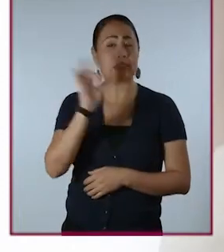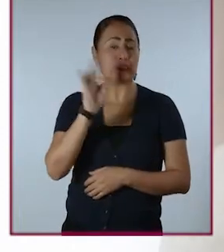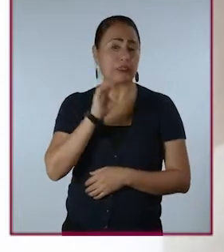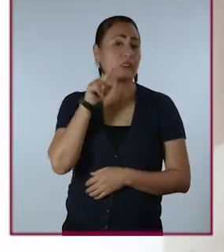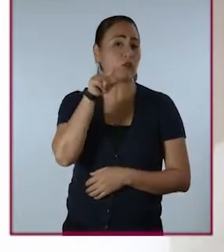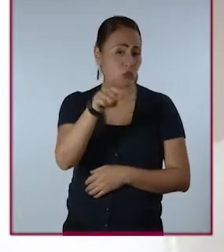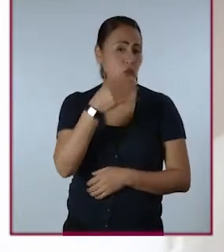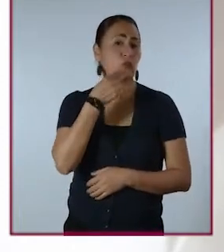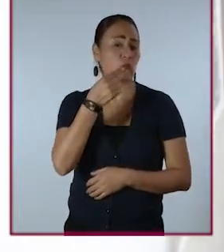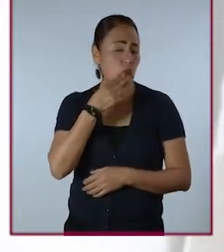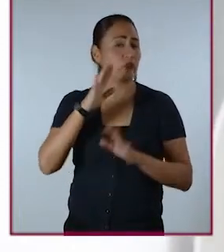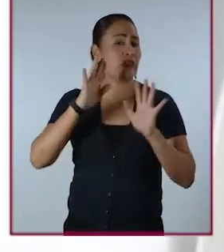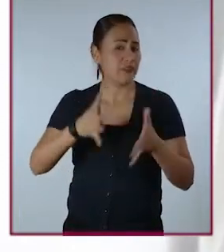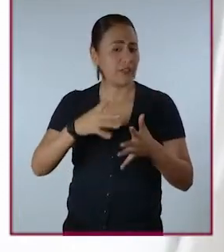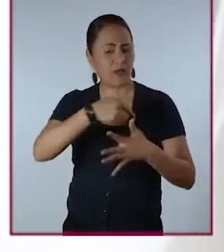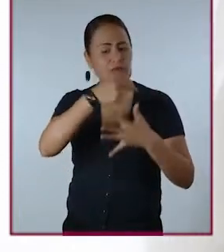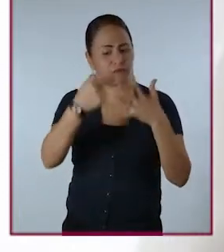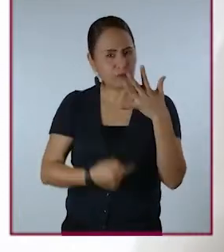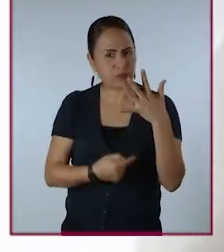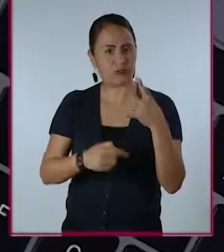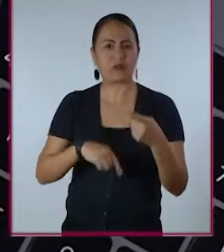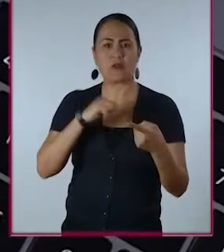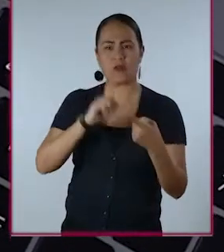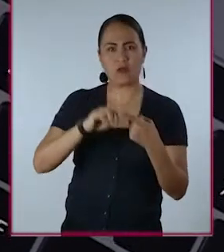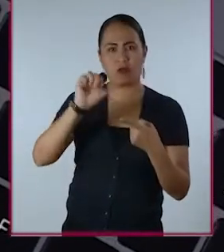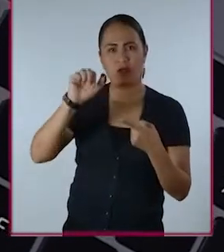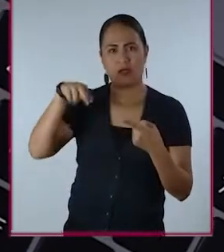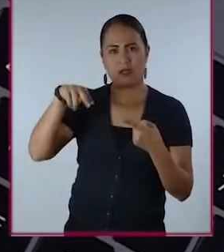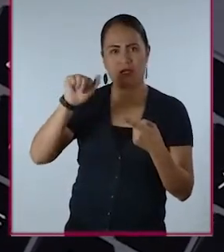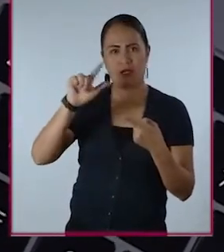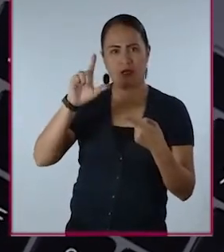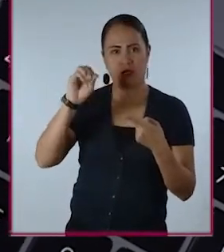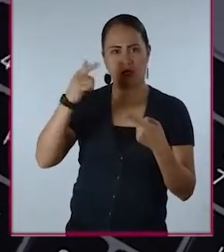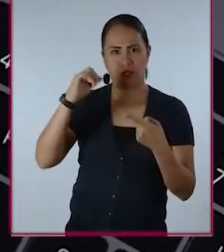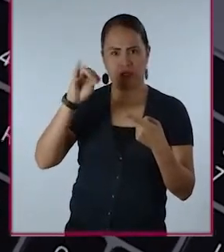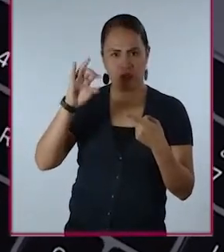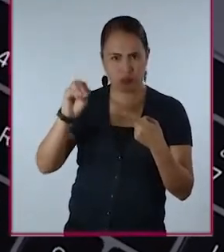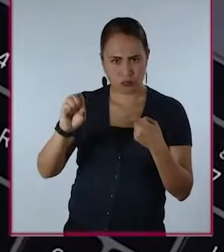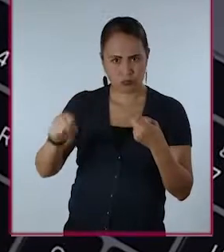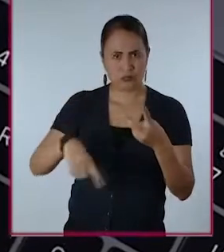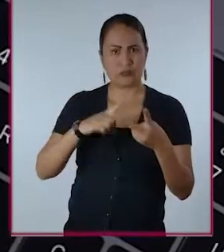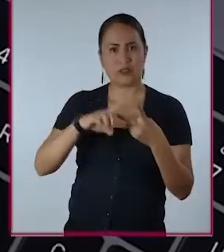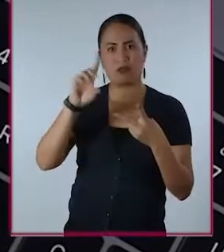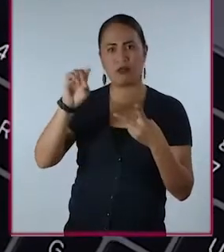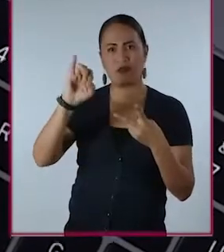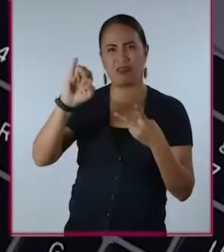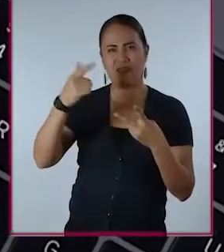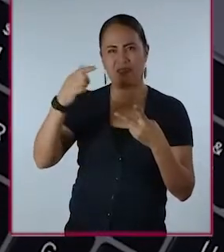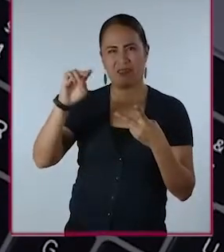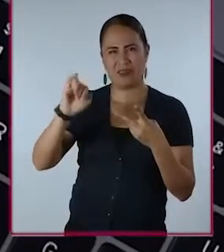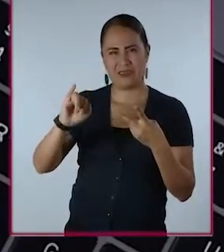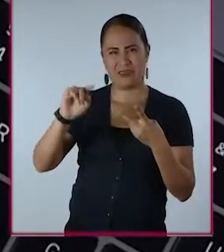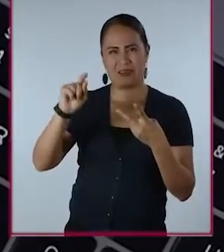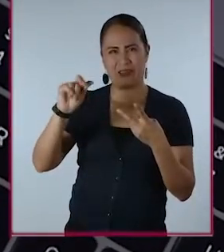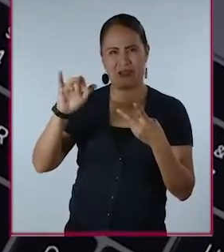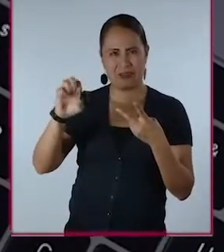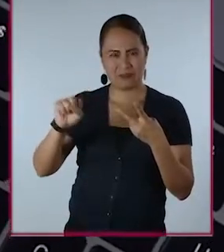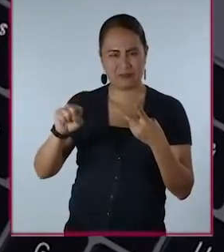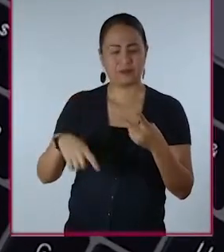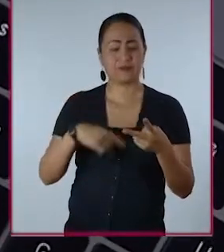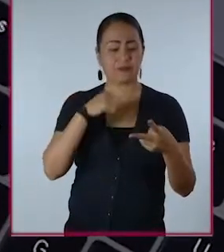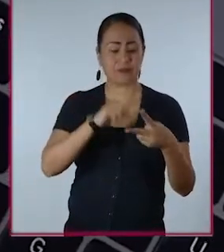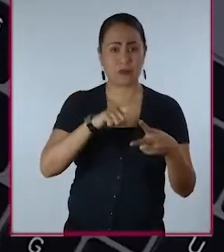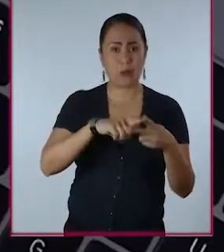utilizado varios de ellos. Hay soportes analógicos y digitales. Además del papel, otros soportes de